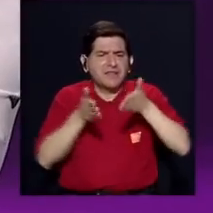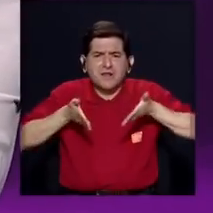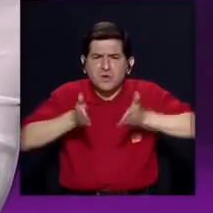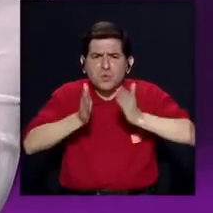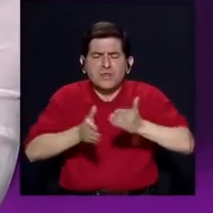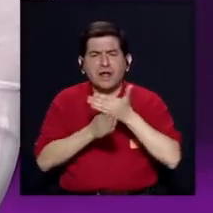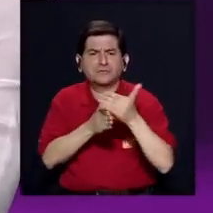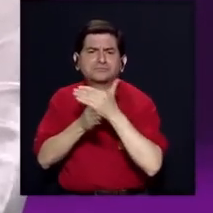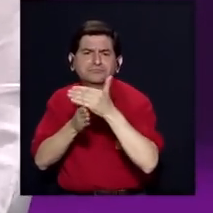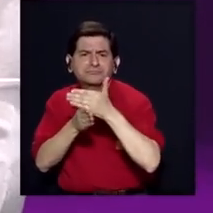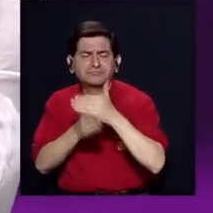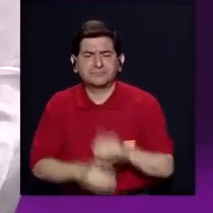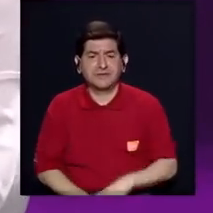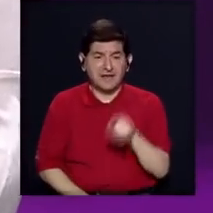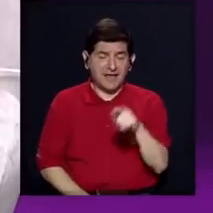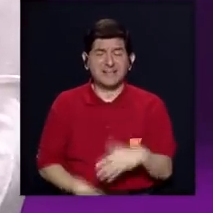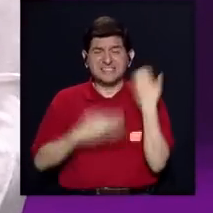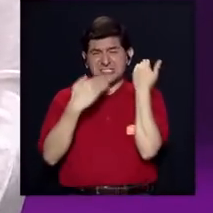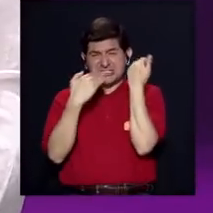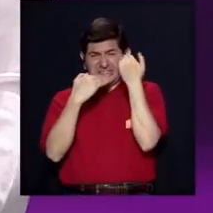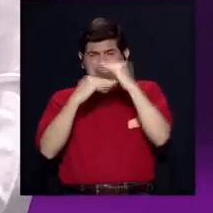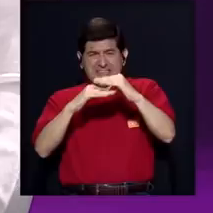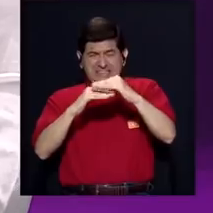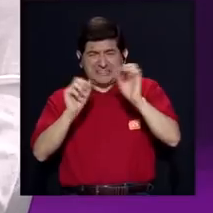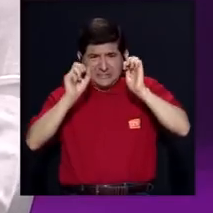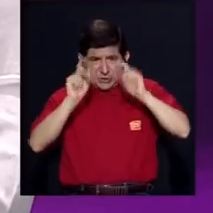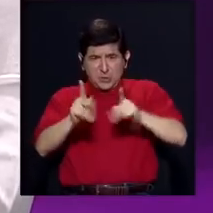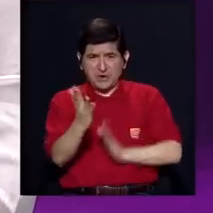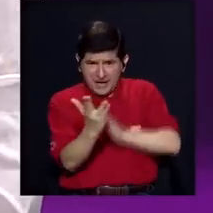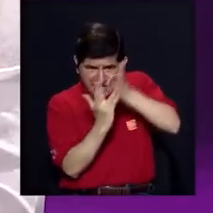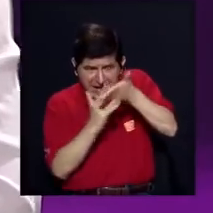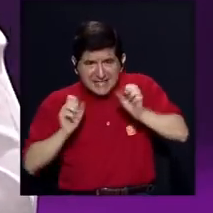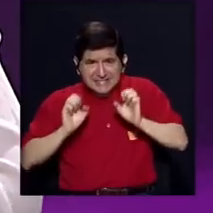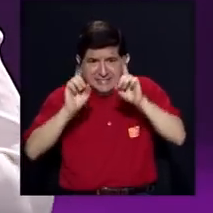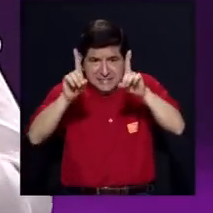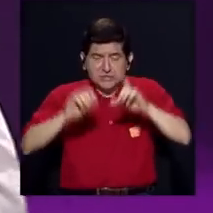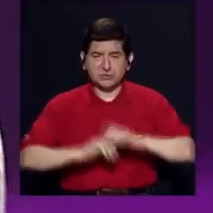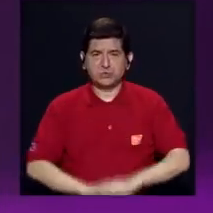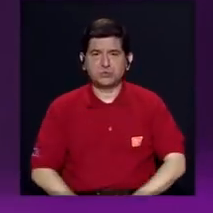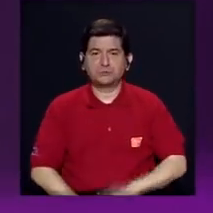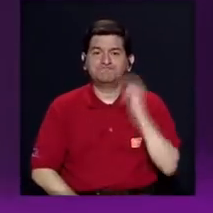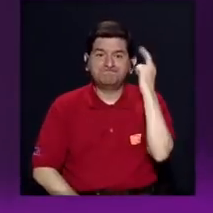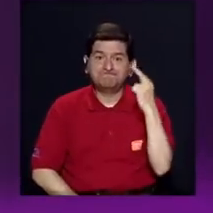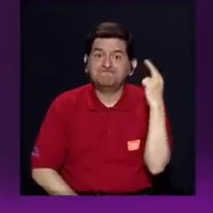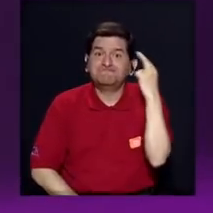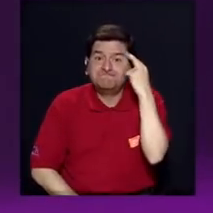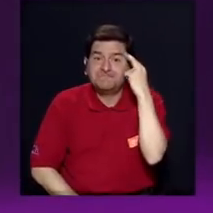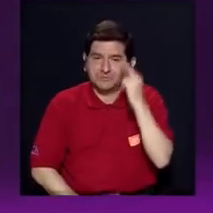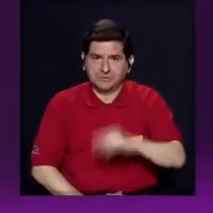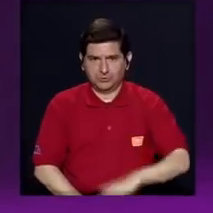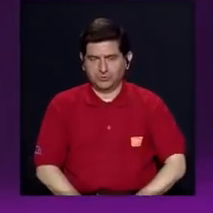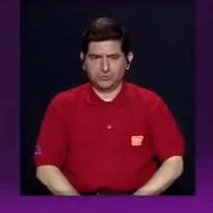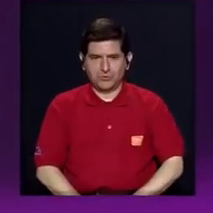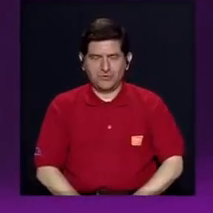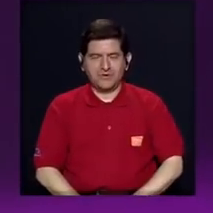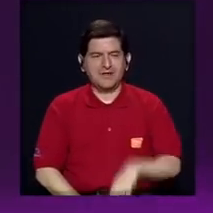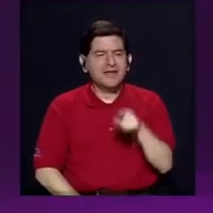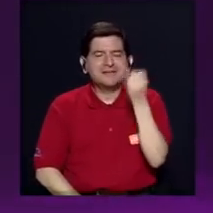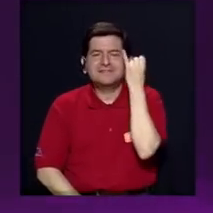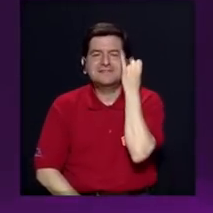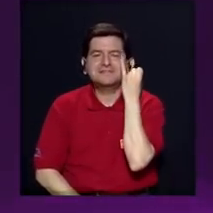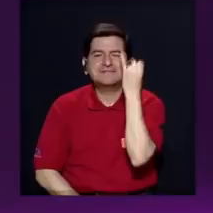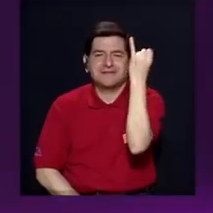eso le construyen las posibilidades de acceder a la educación por eso en esta iniciativa